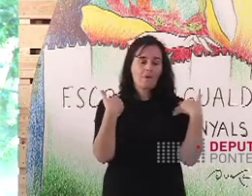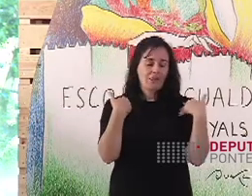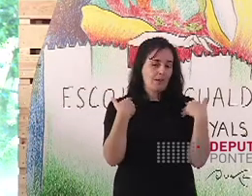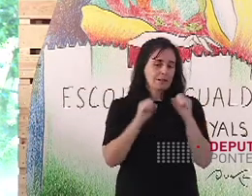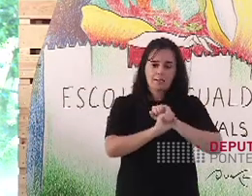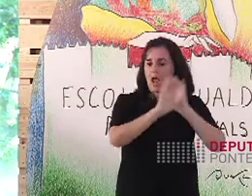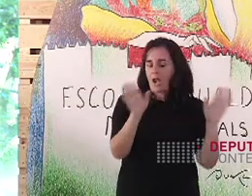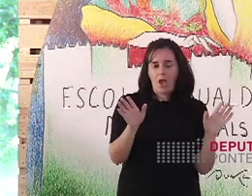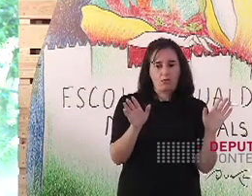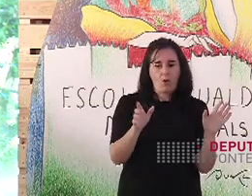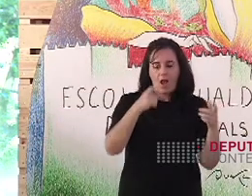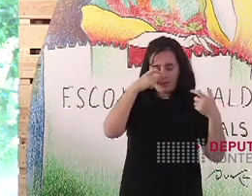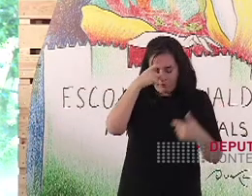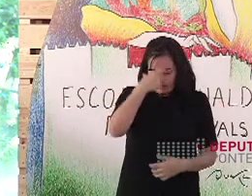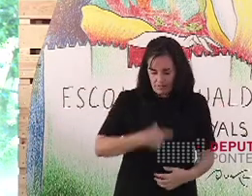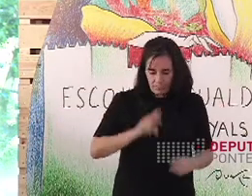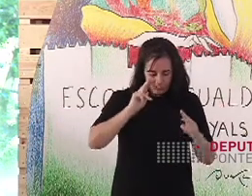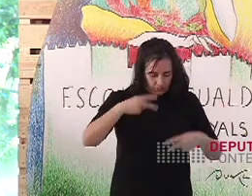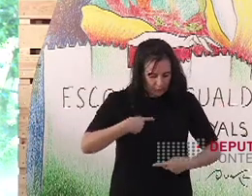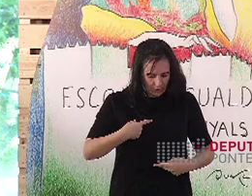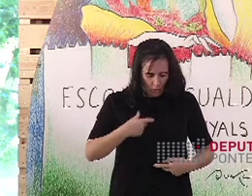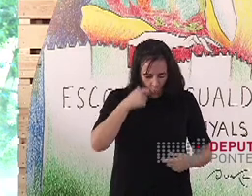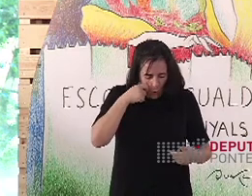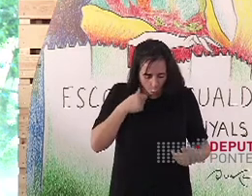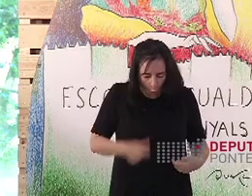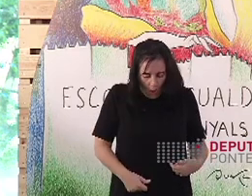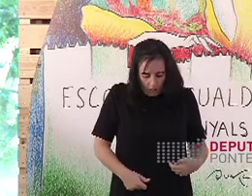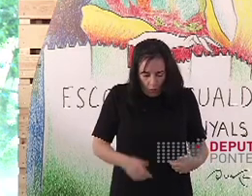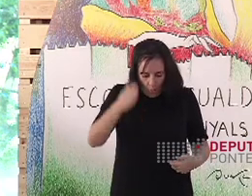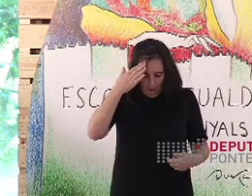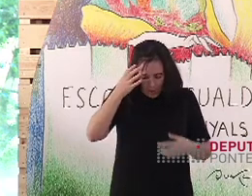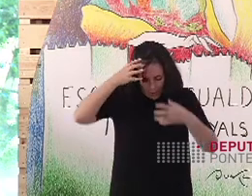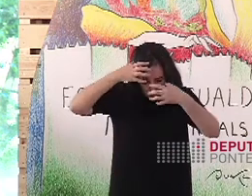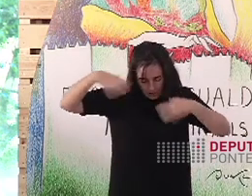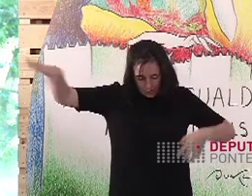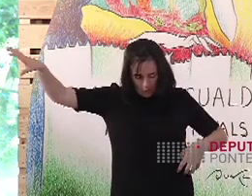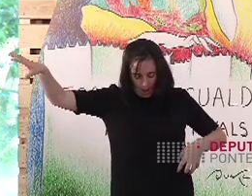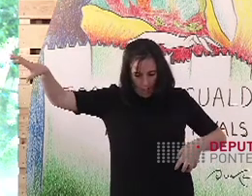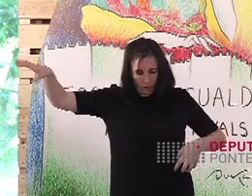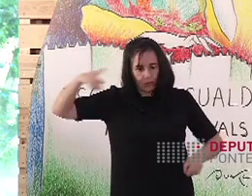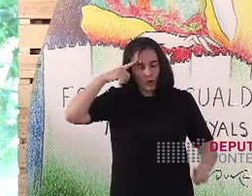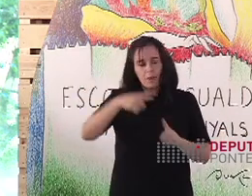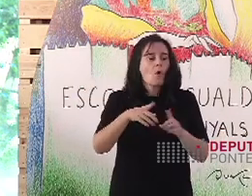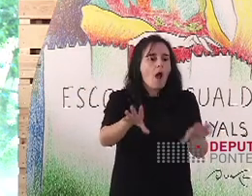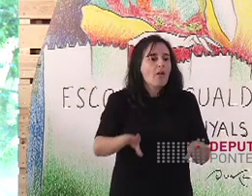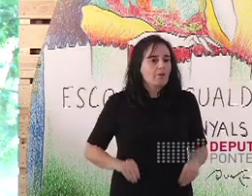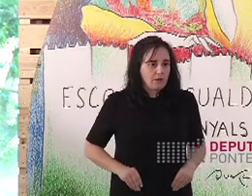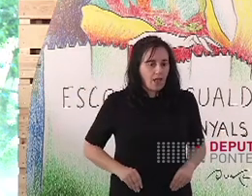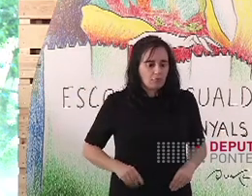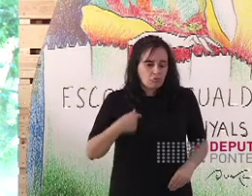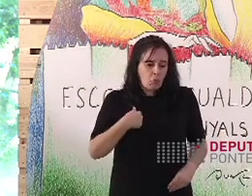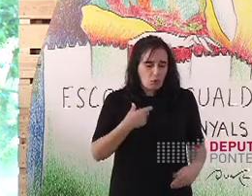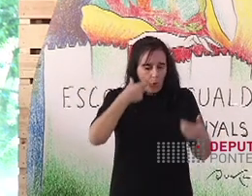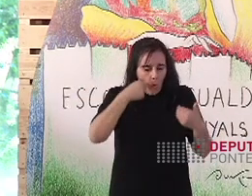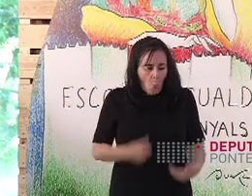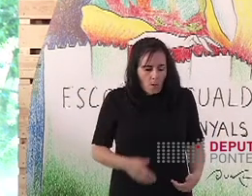incluso despersonalización do seu propio corpo, para poder asimilar, ter que estar a disposición do placer do outro sin que